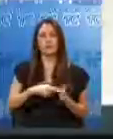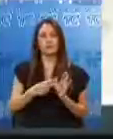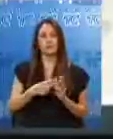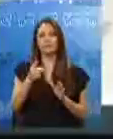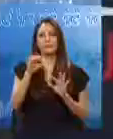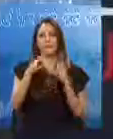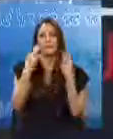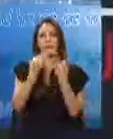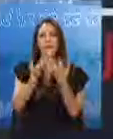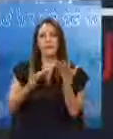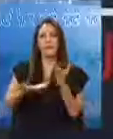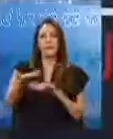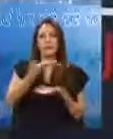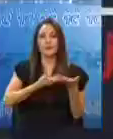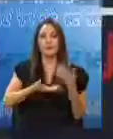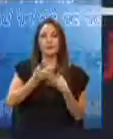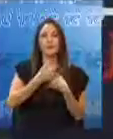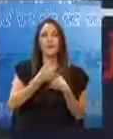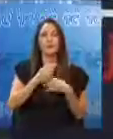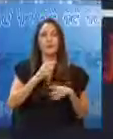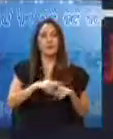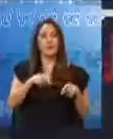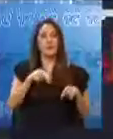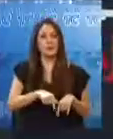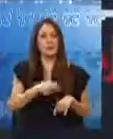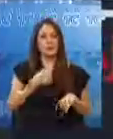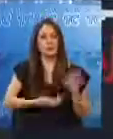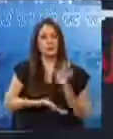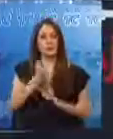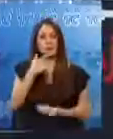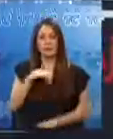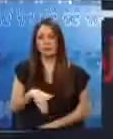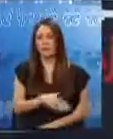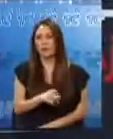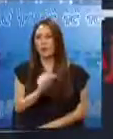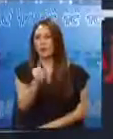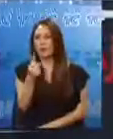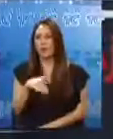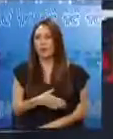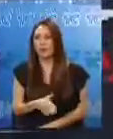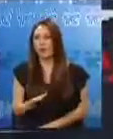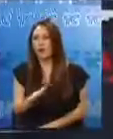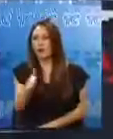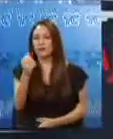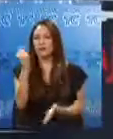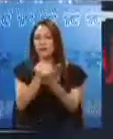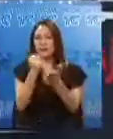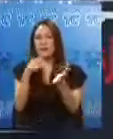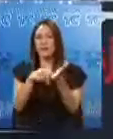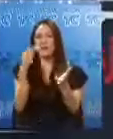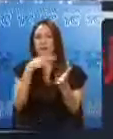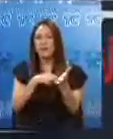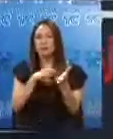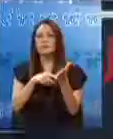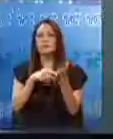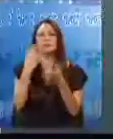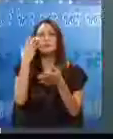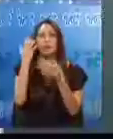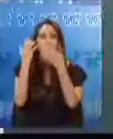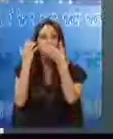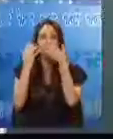círculo familiar. Sale por tierra, sale de forma ilegal, falsifica un sello, él tendrá que responder por ese delito adicionalmente a los otros que se le